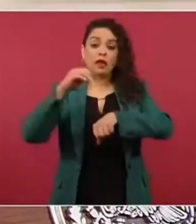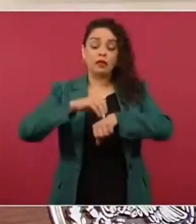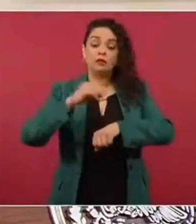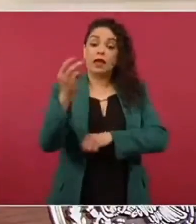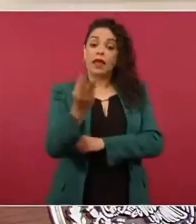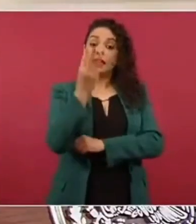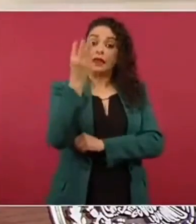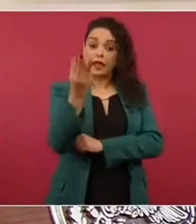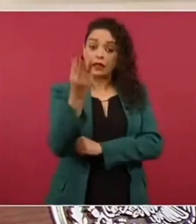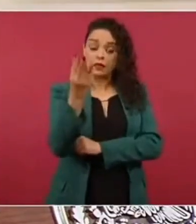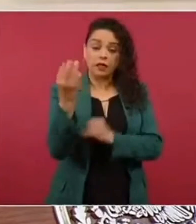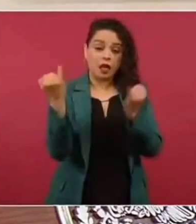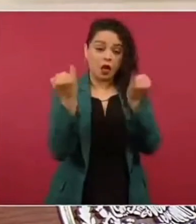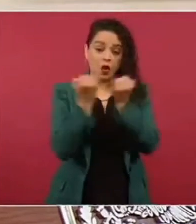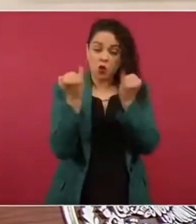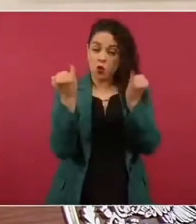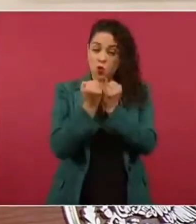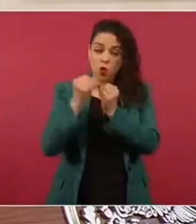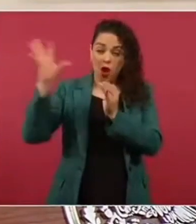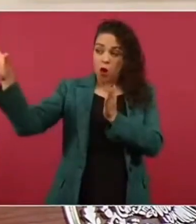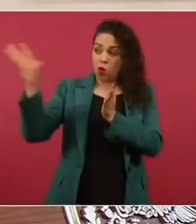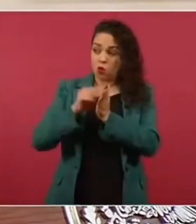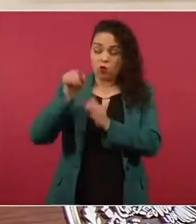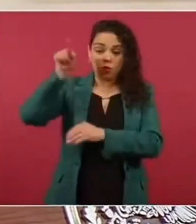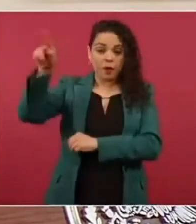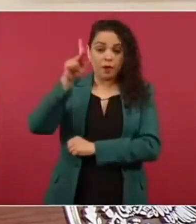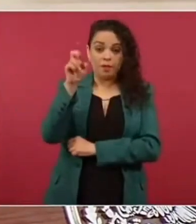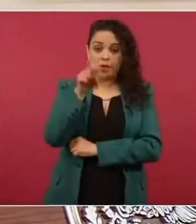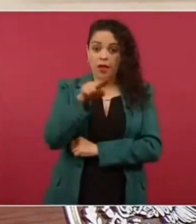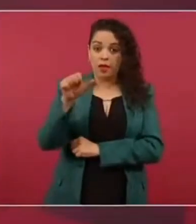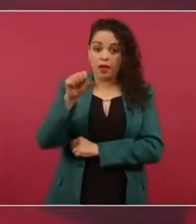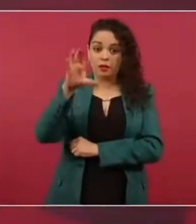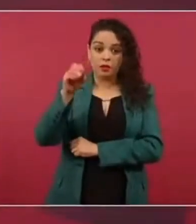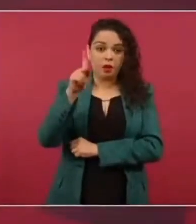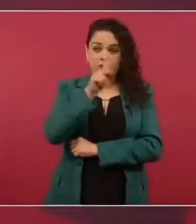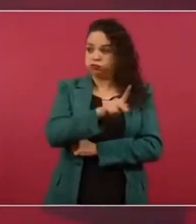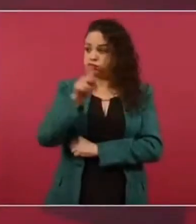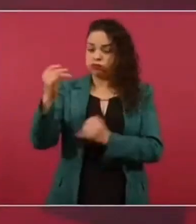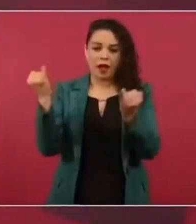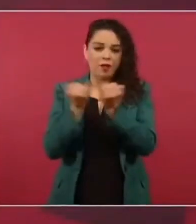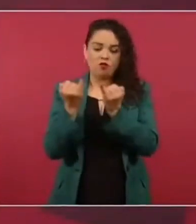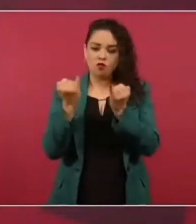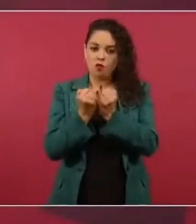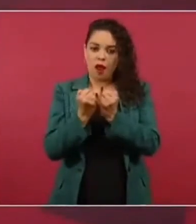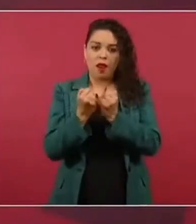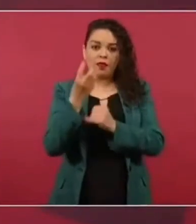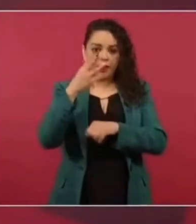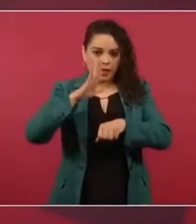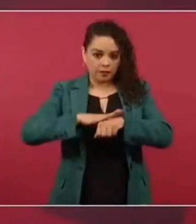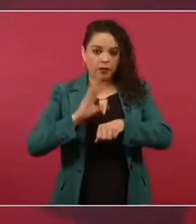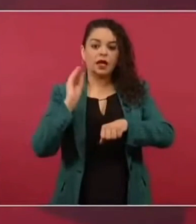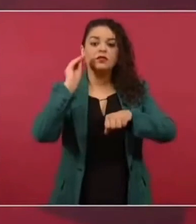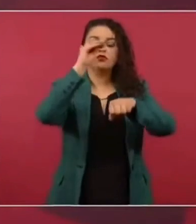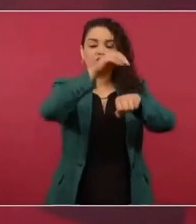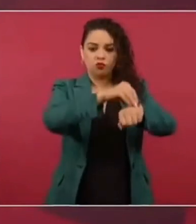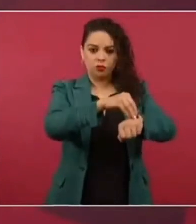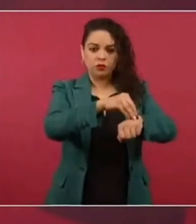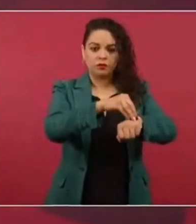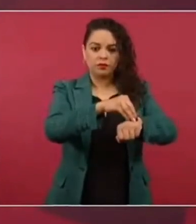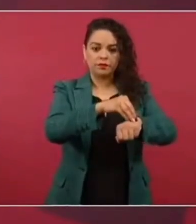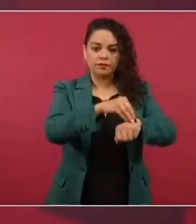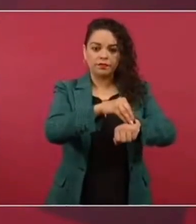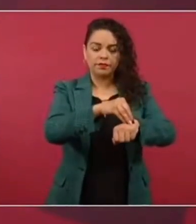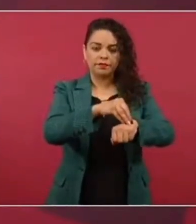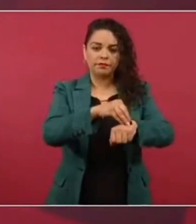como la de Peñasco. Estamos hablando, es una posibilidad de una